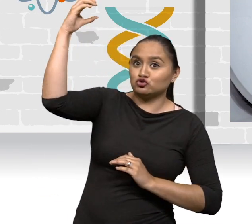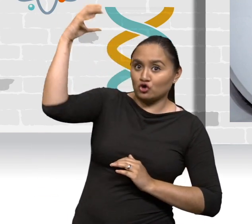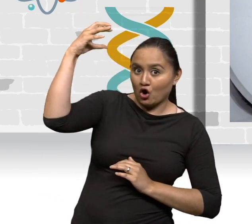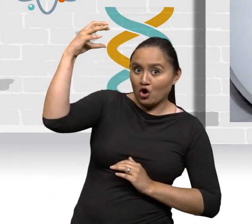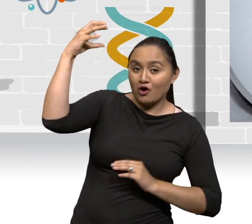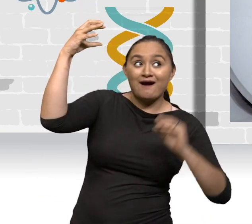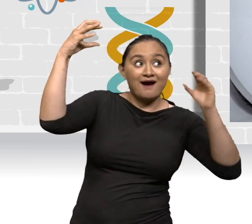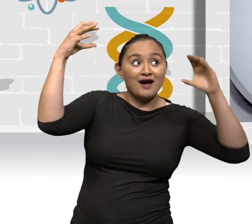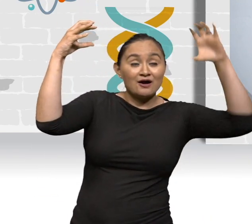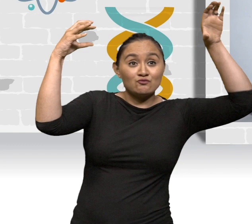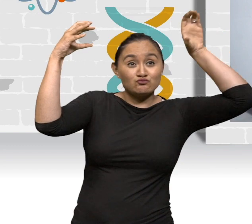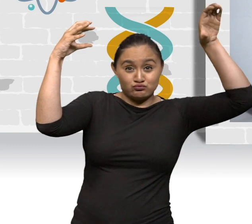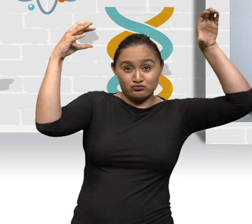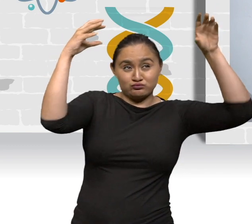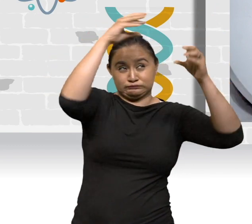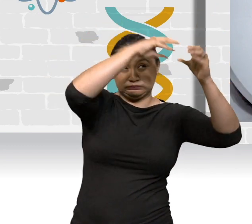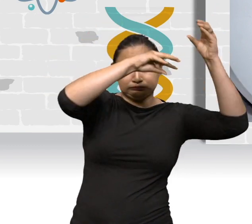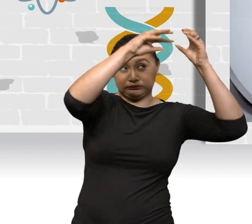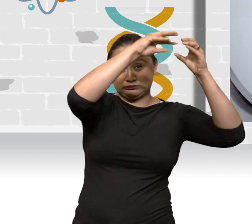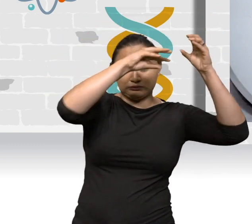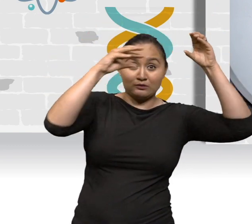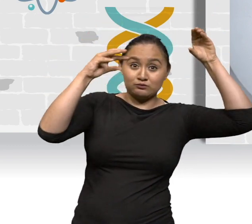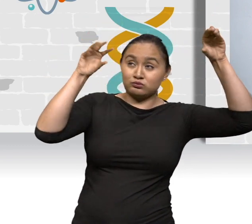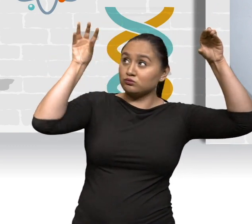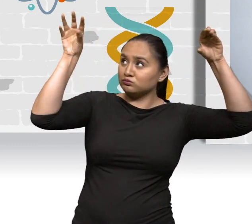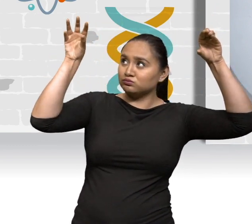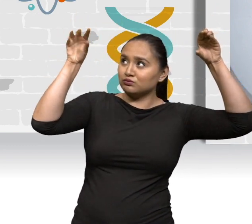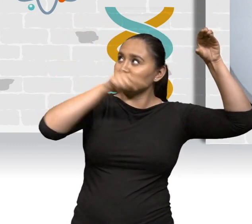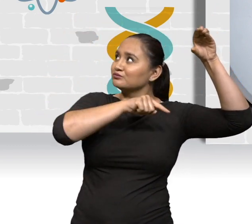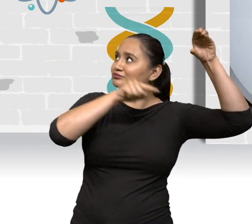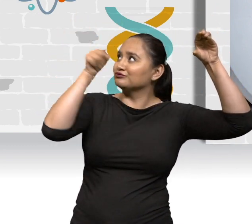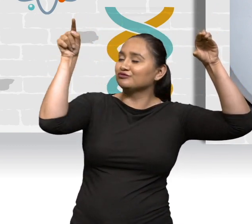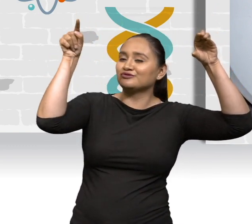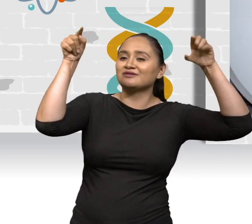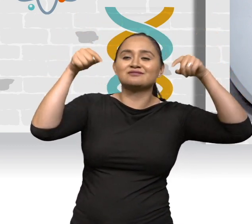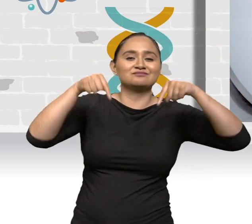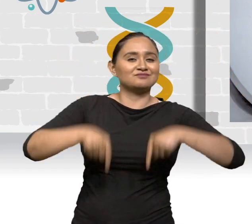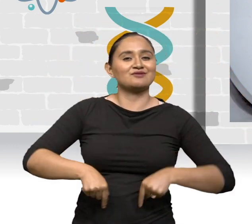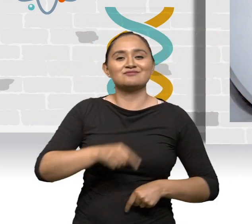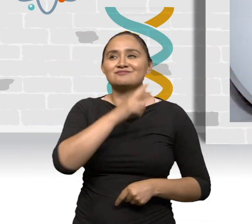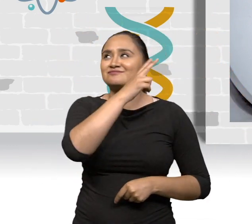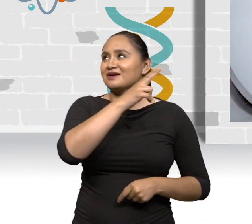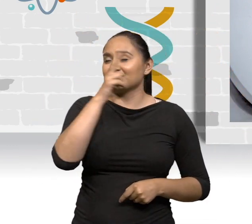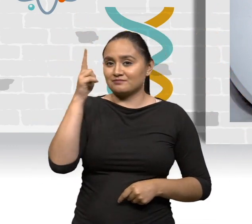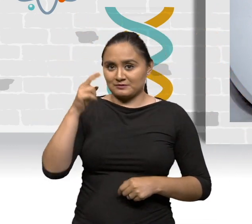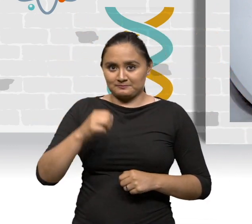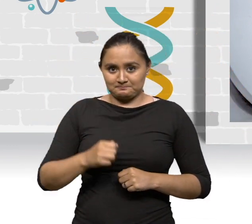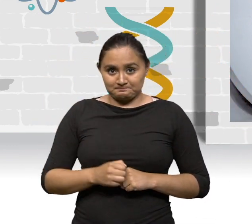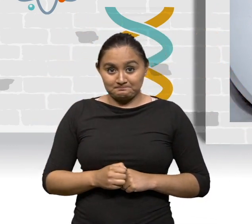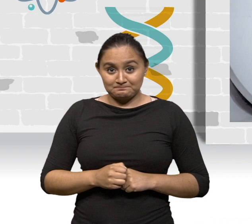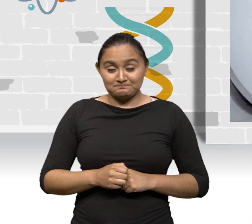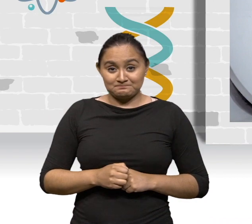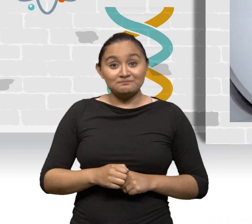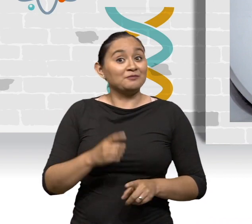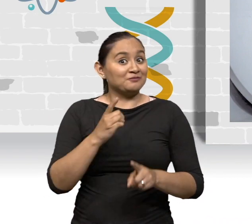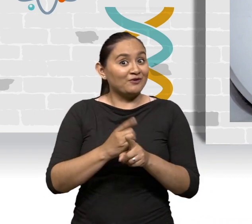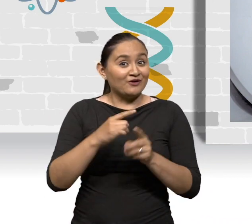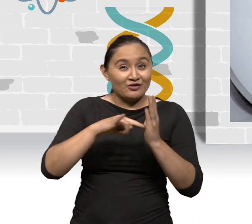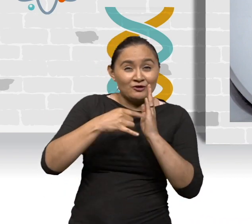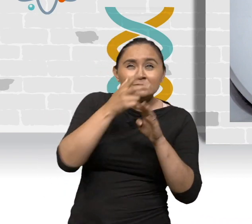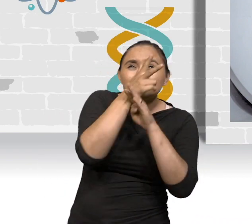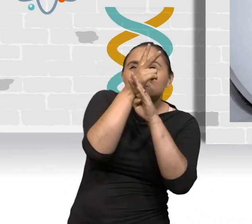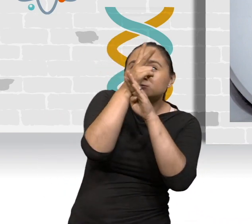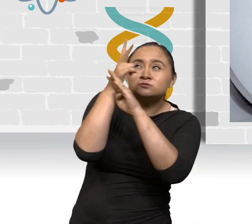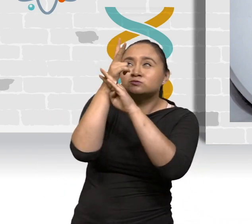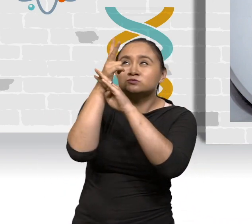entonces Júpiter y el asteroide ocuparían la misma posición. De esta forma y con una buena tecnología se logró